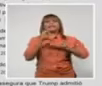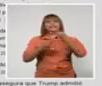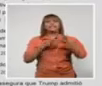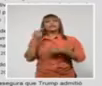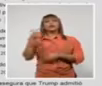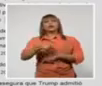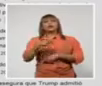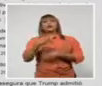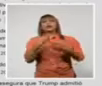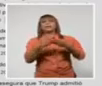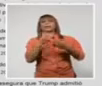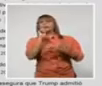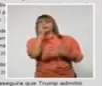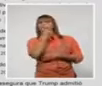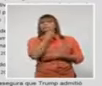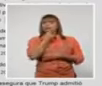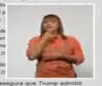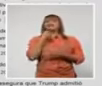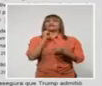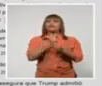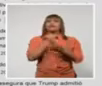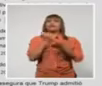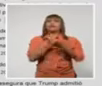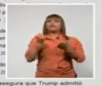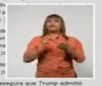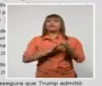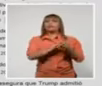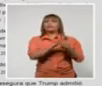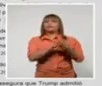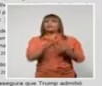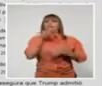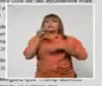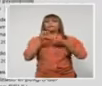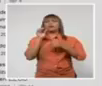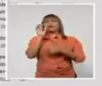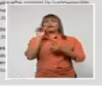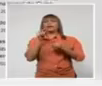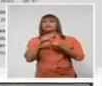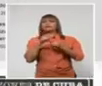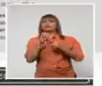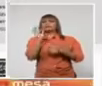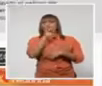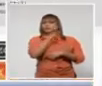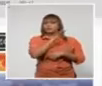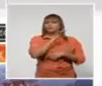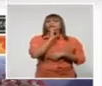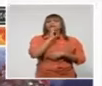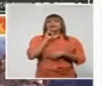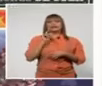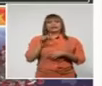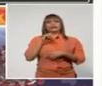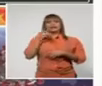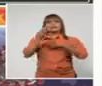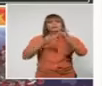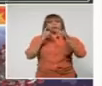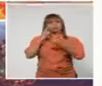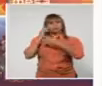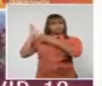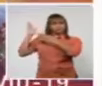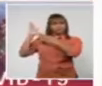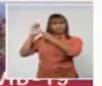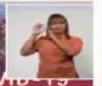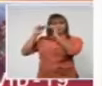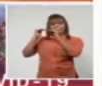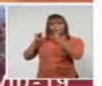según lo confirmó el propio mandatario en un tuit donde dice que esta noche, ahí tenemos el tuit publicado por Cuba